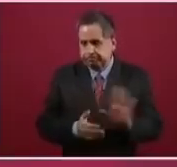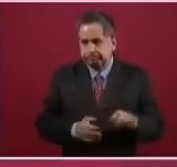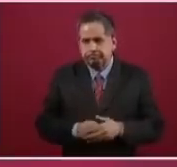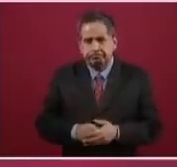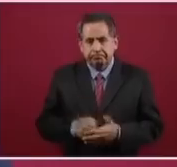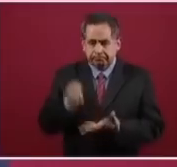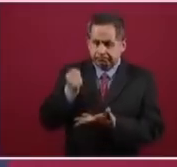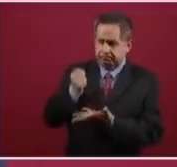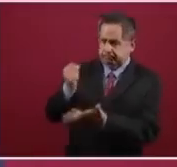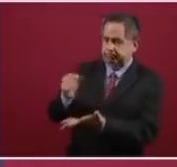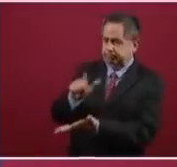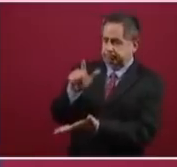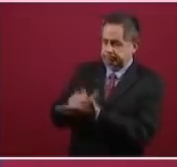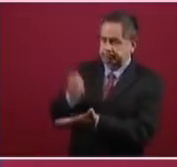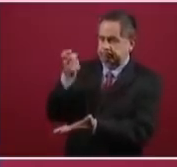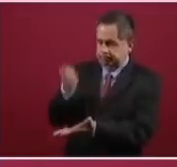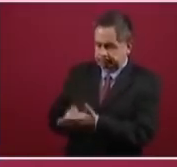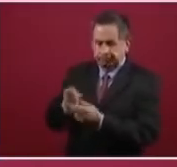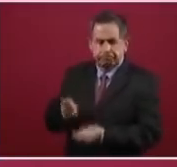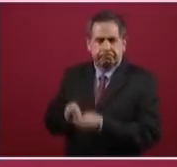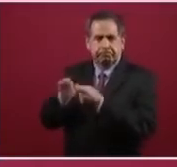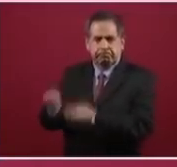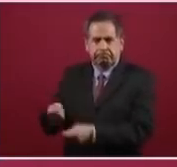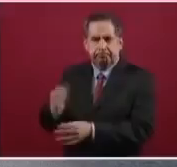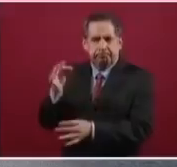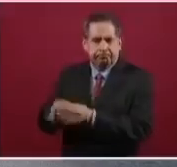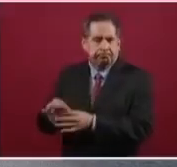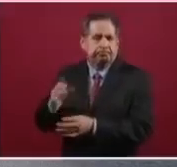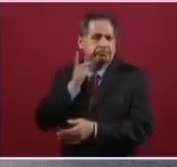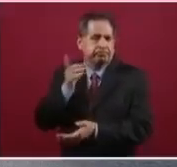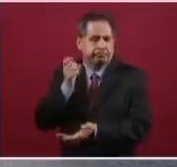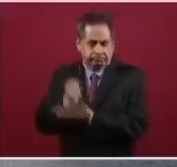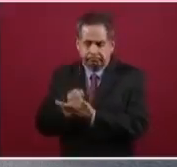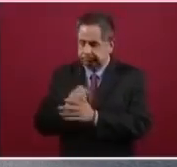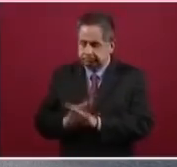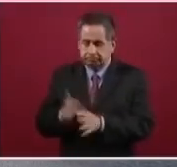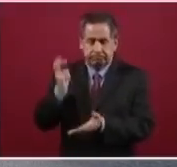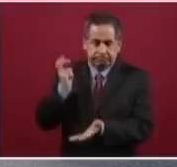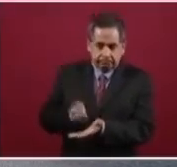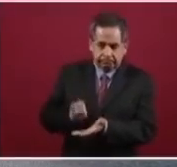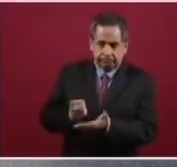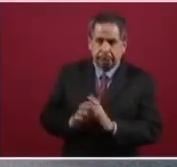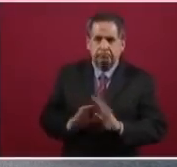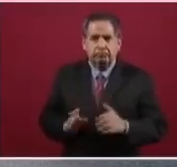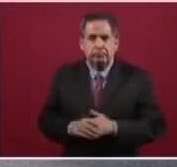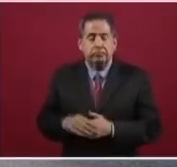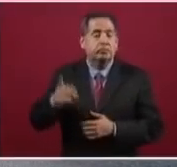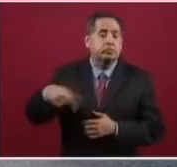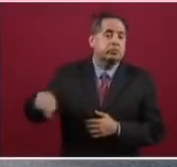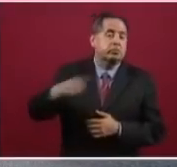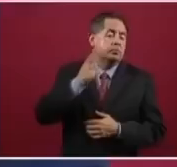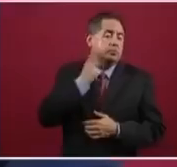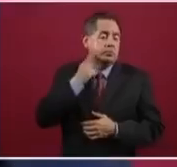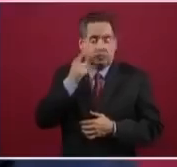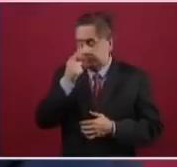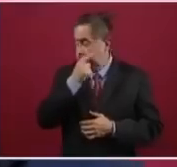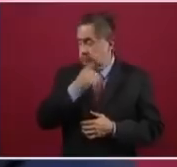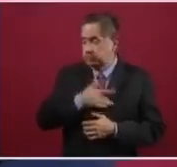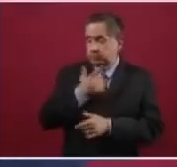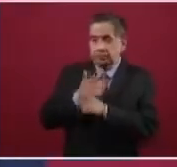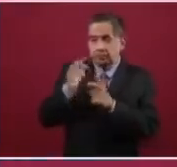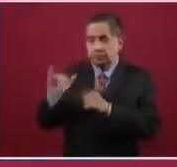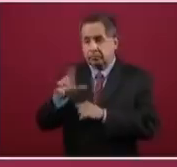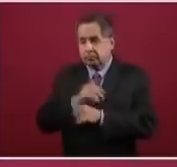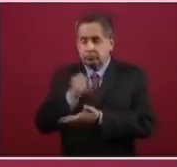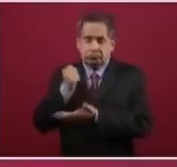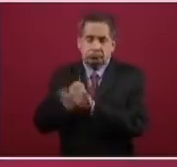él e ingresos el proyecto el presupuesto los legisladores libremente deciden